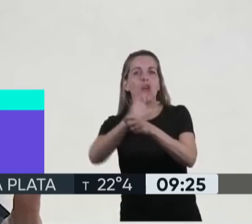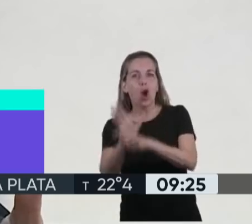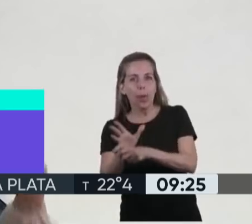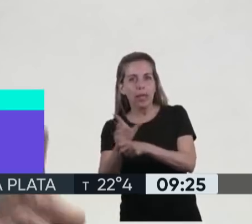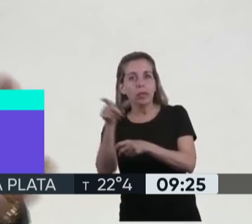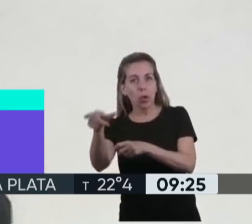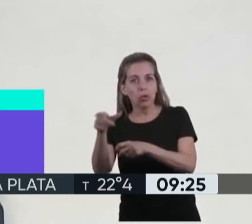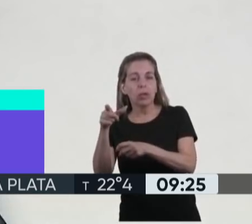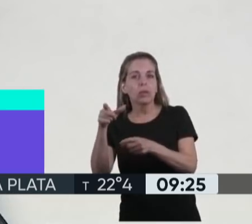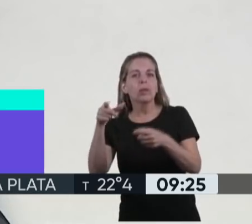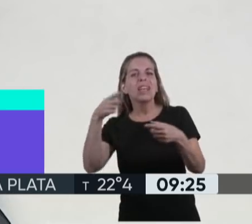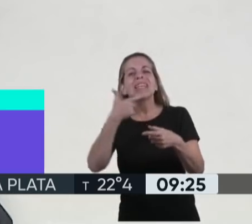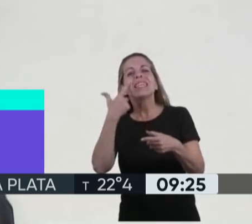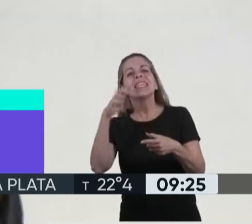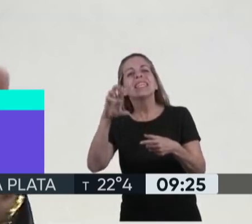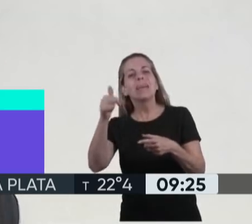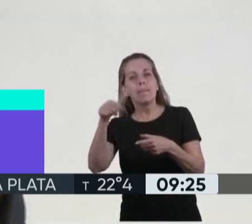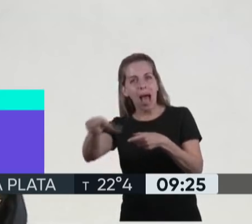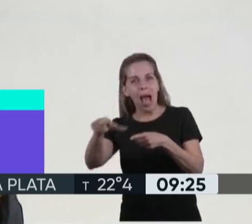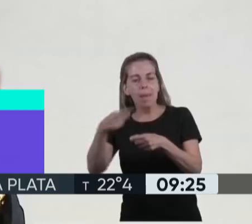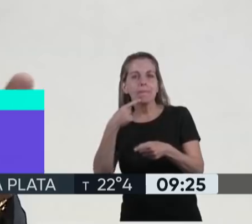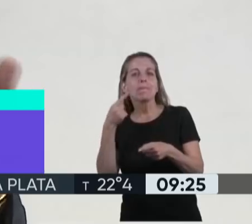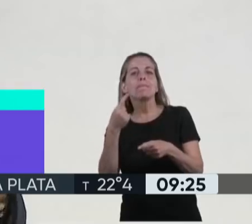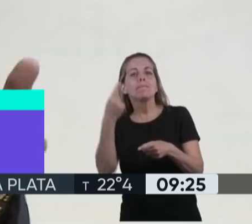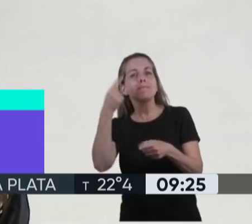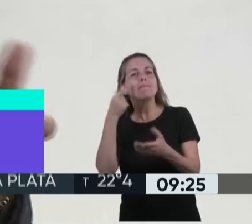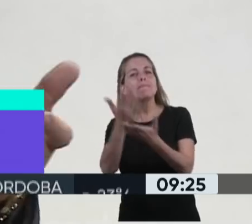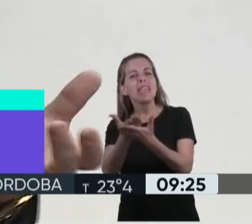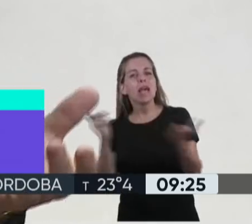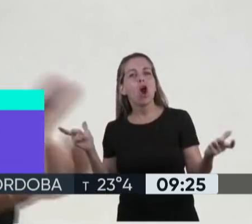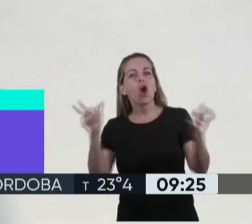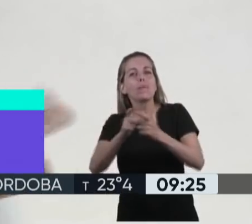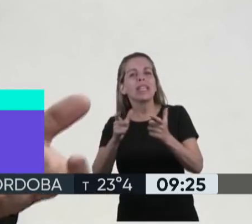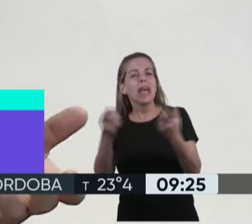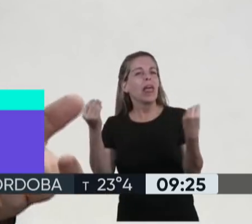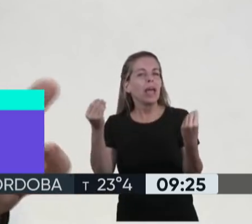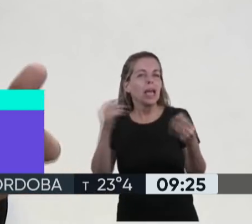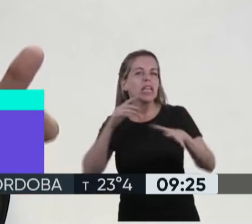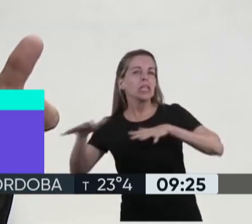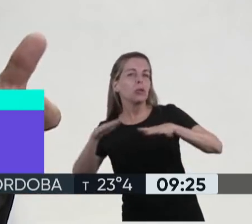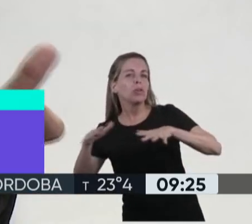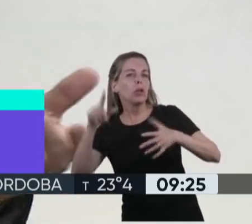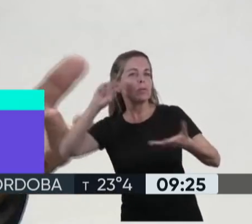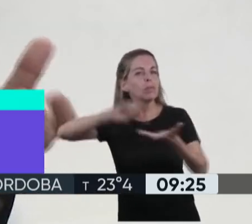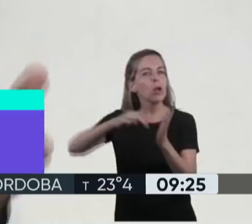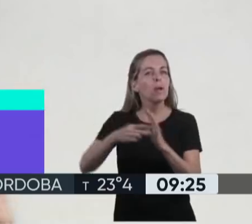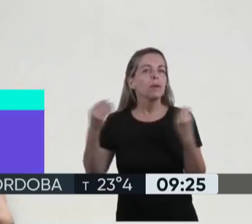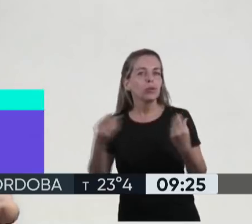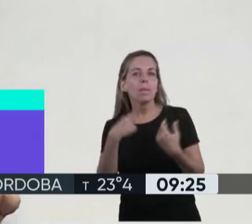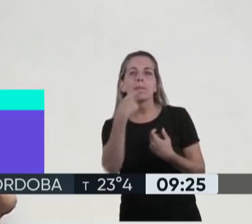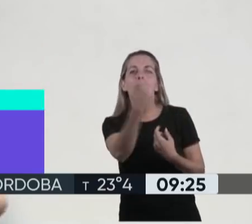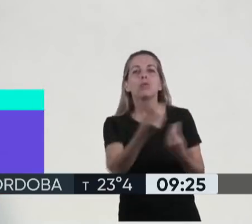pide un comité de crisis. También le iba a preguntar sobre cómo evalúan los empresarios o cómo se